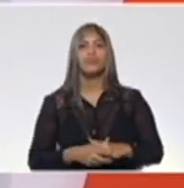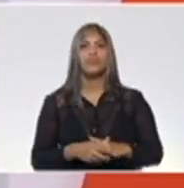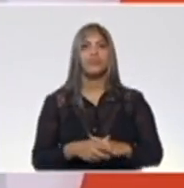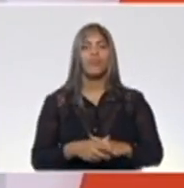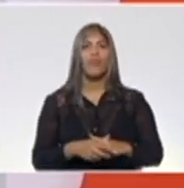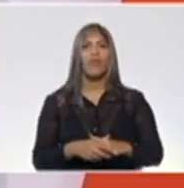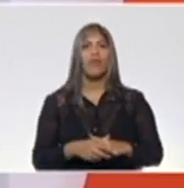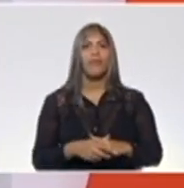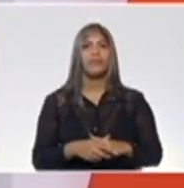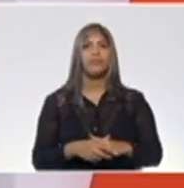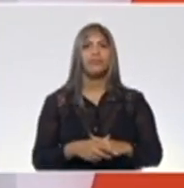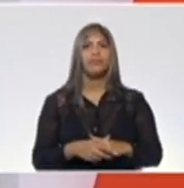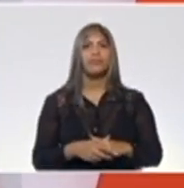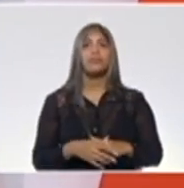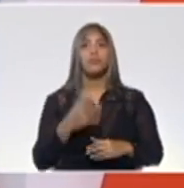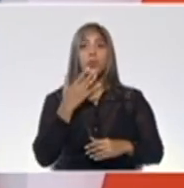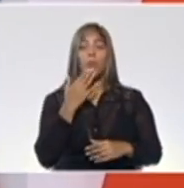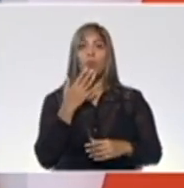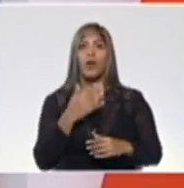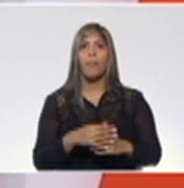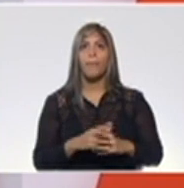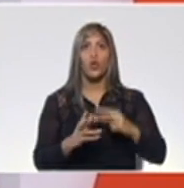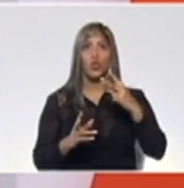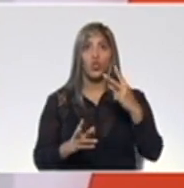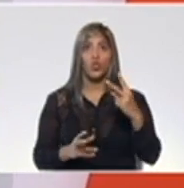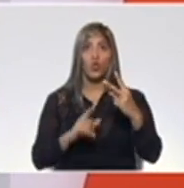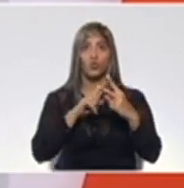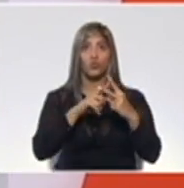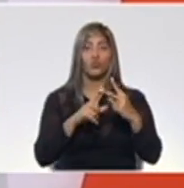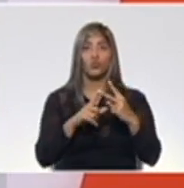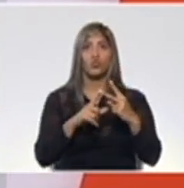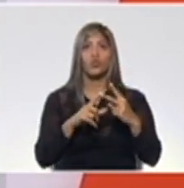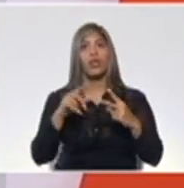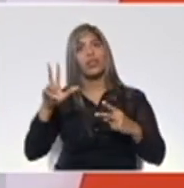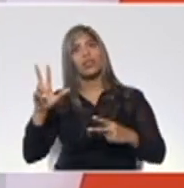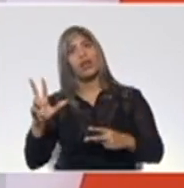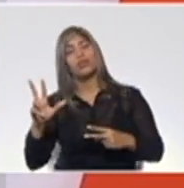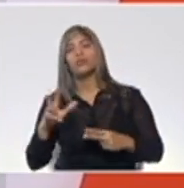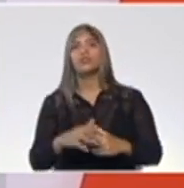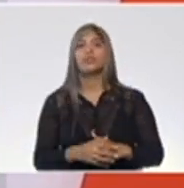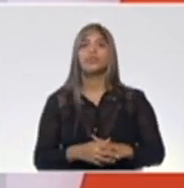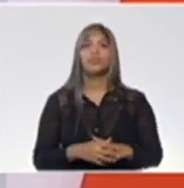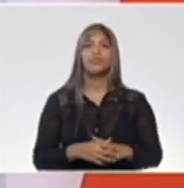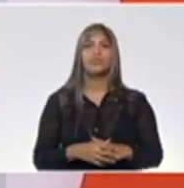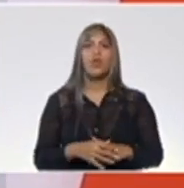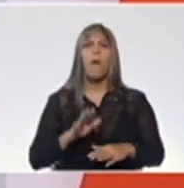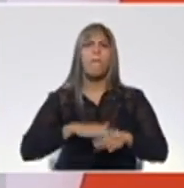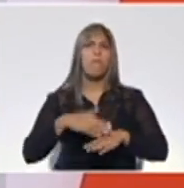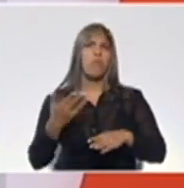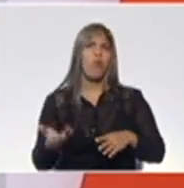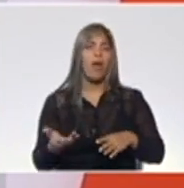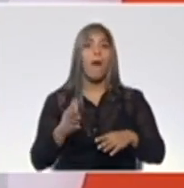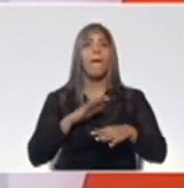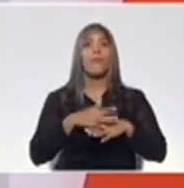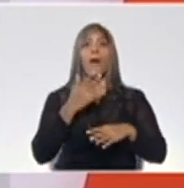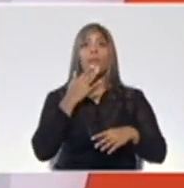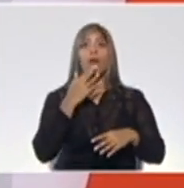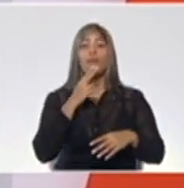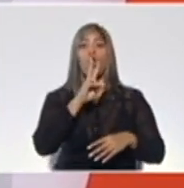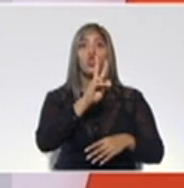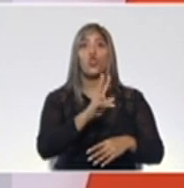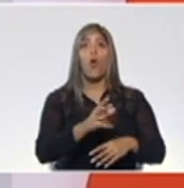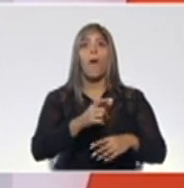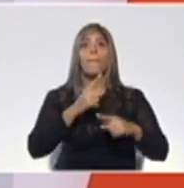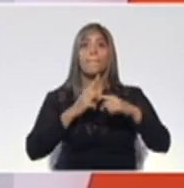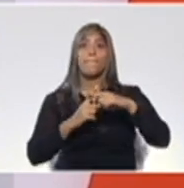factorización. En este caso son el 2 y el 3. ¿Por qué? Porque si sumamos 2 más